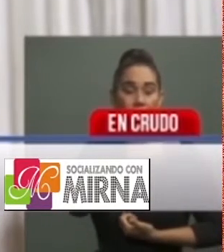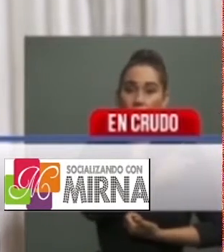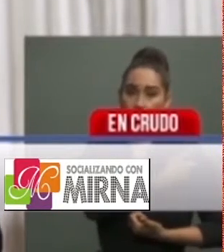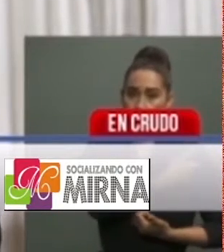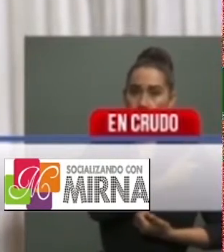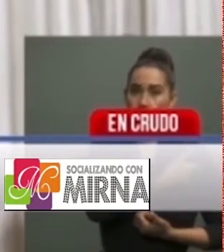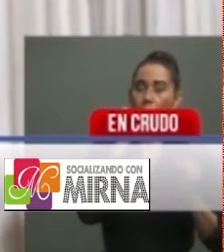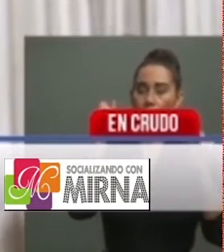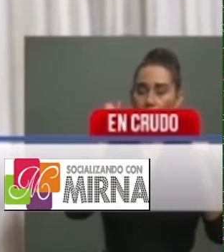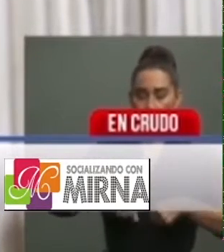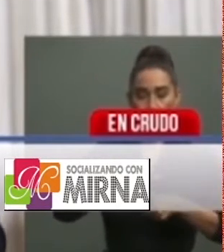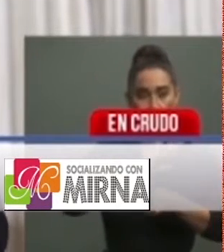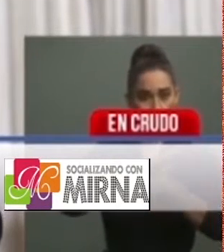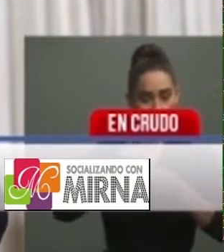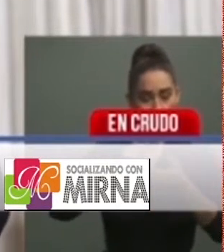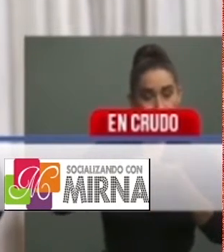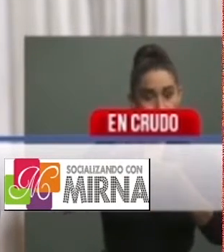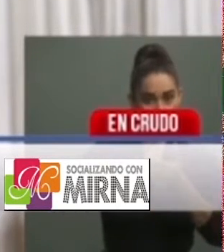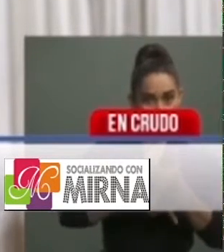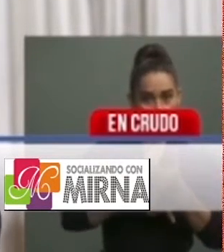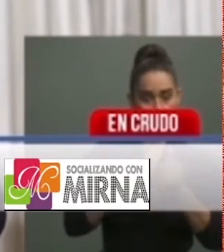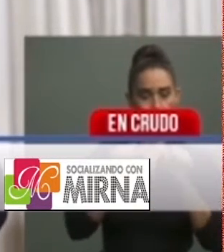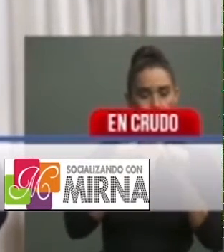una medida que después